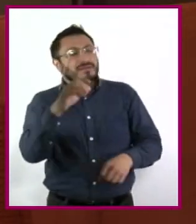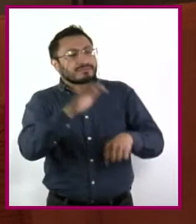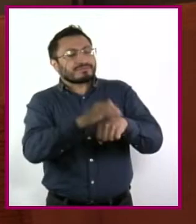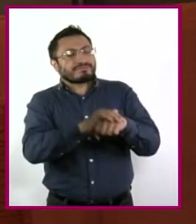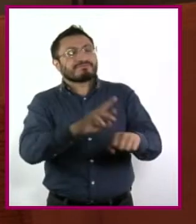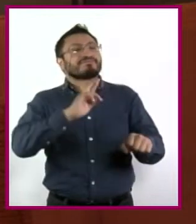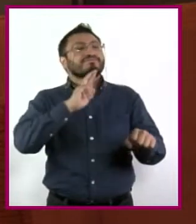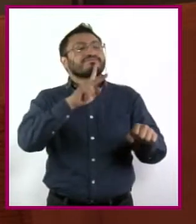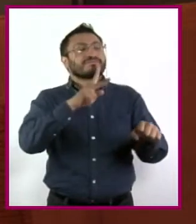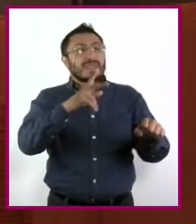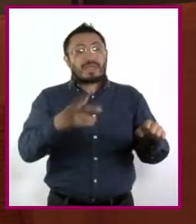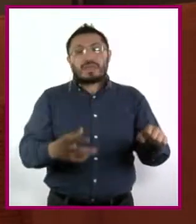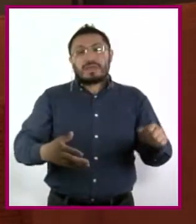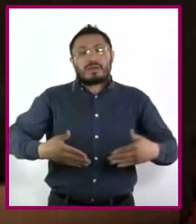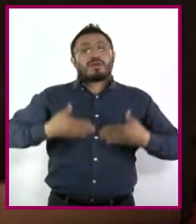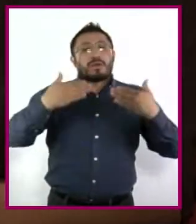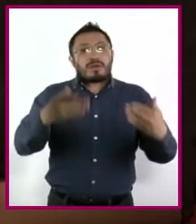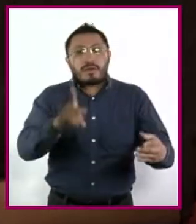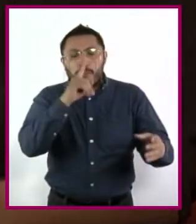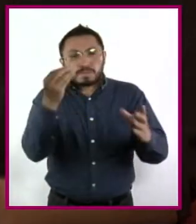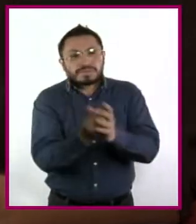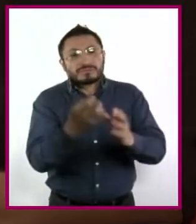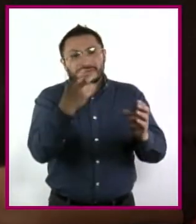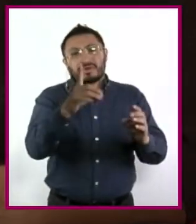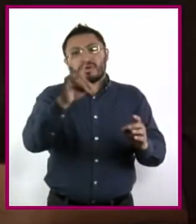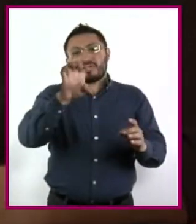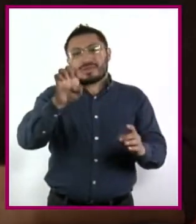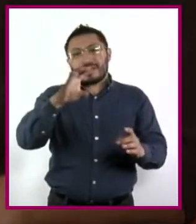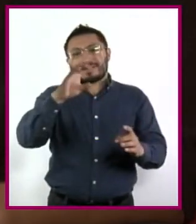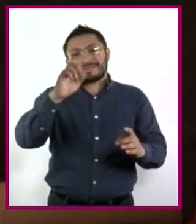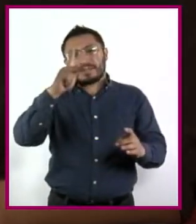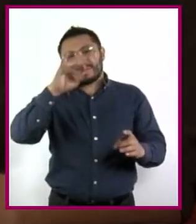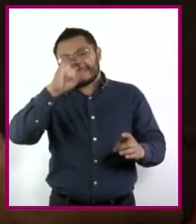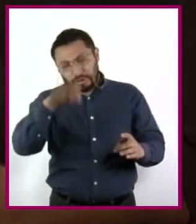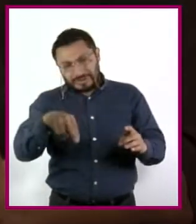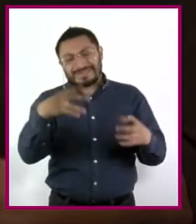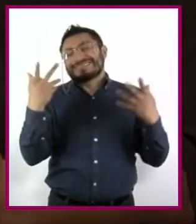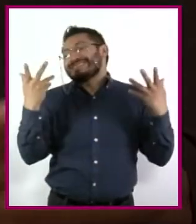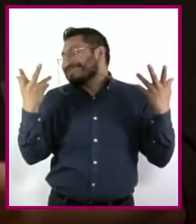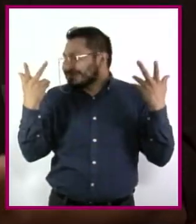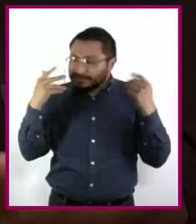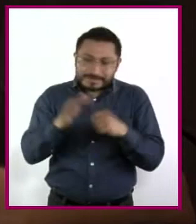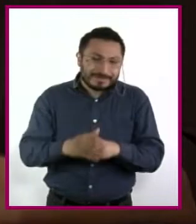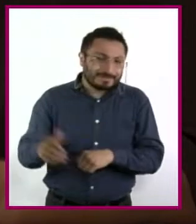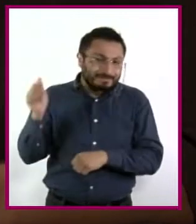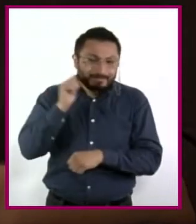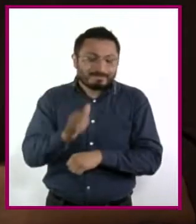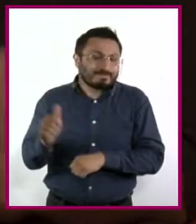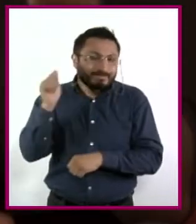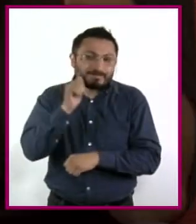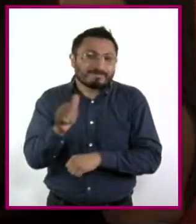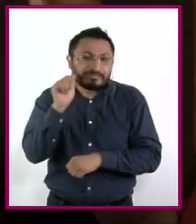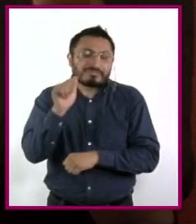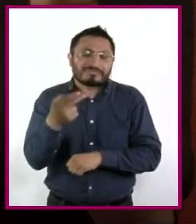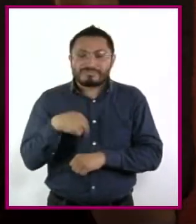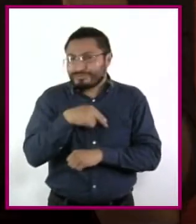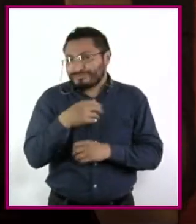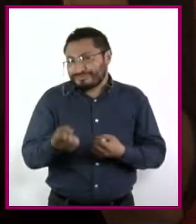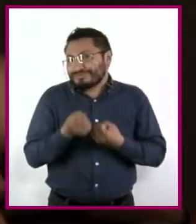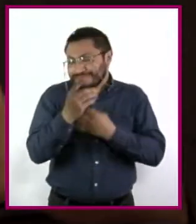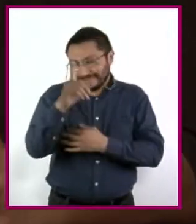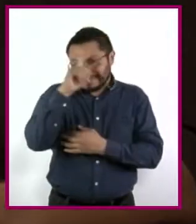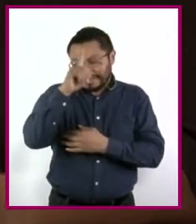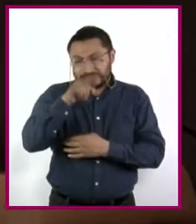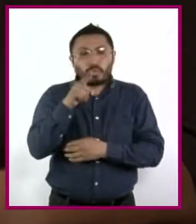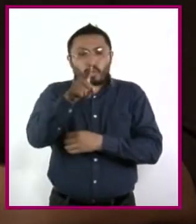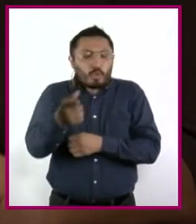confiado, eso es decepción. Esta estrategia la verás constantemente en nuestras recomendaciones. Identifica y